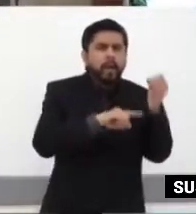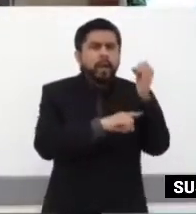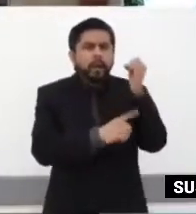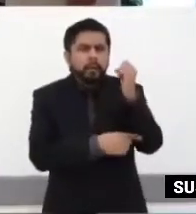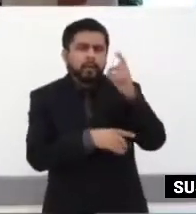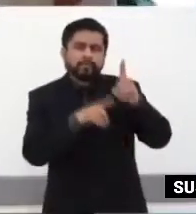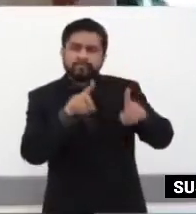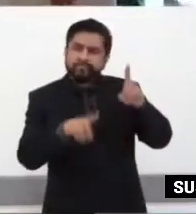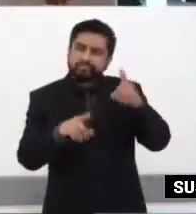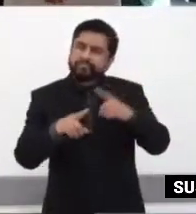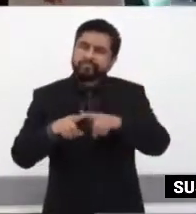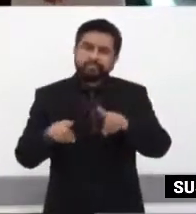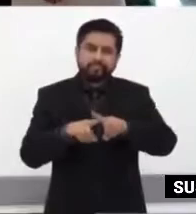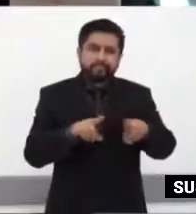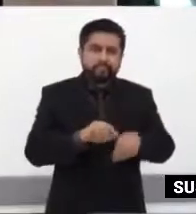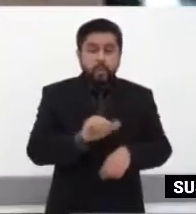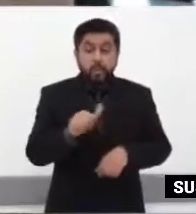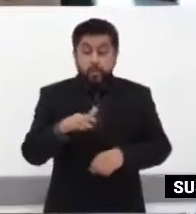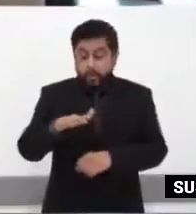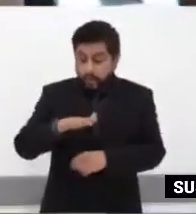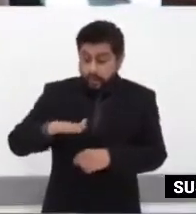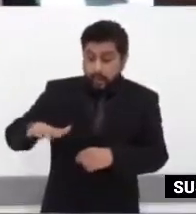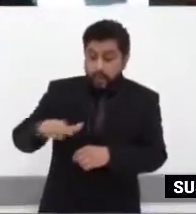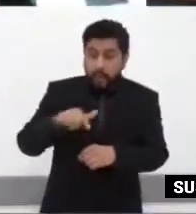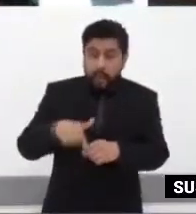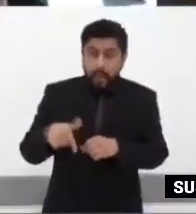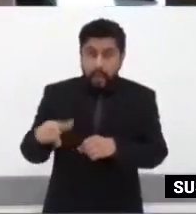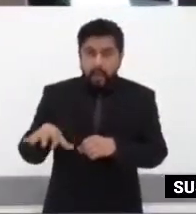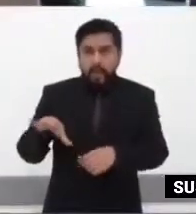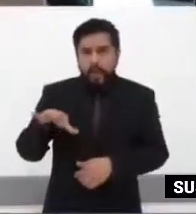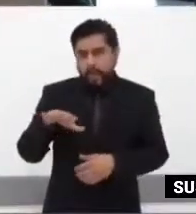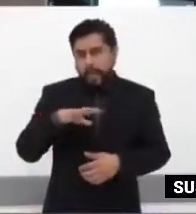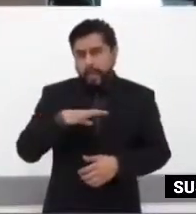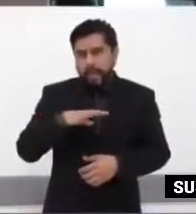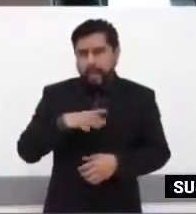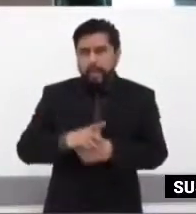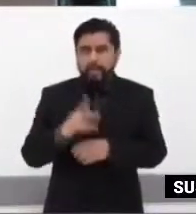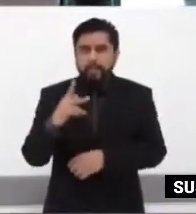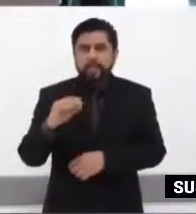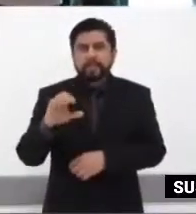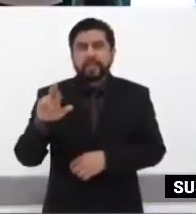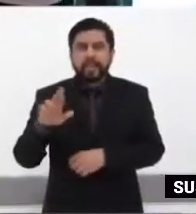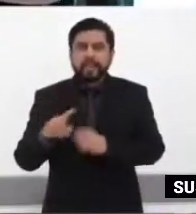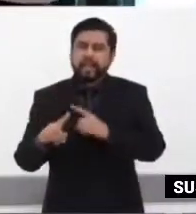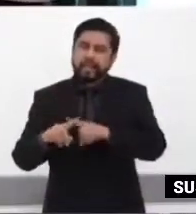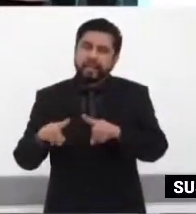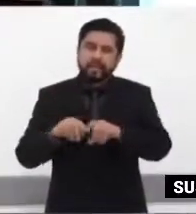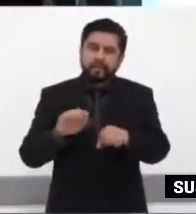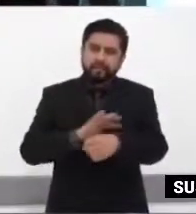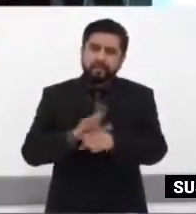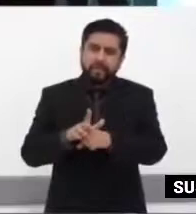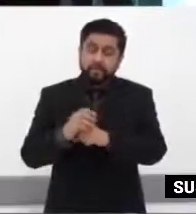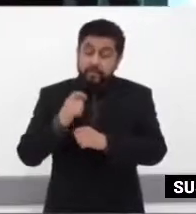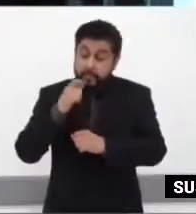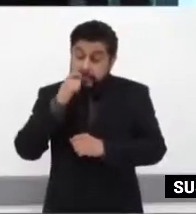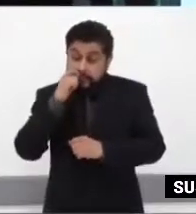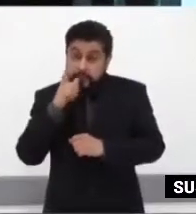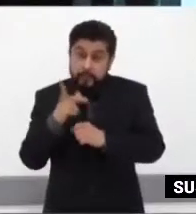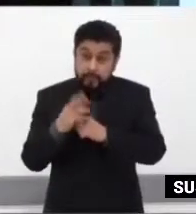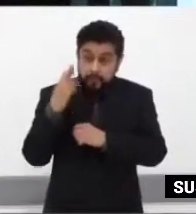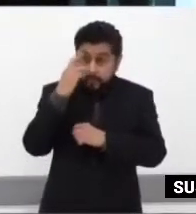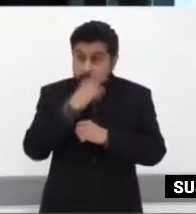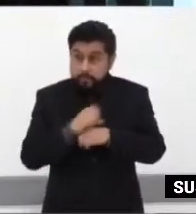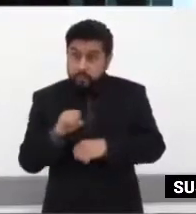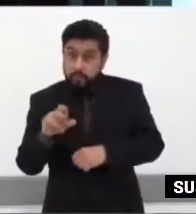también donde tomamos las pruebas rápidas de COVID, ya sea PCR o prueba rápida. ¿Aquí sería el triage? Aquí es el